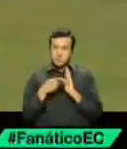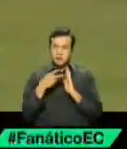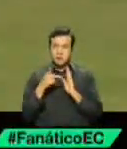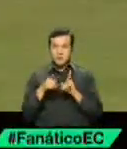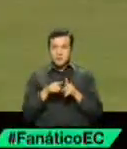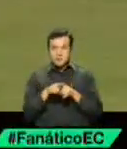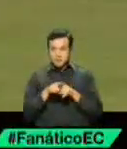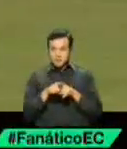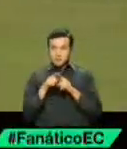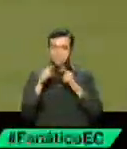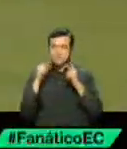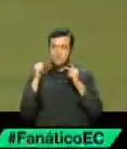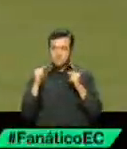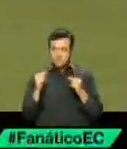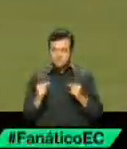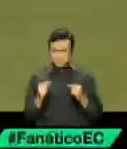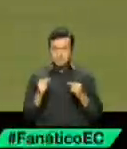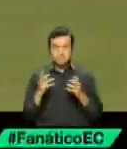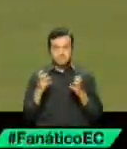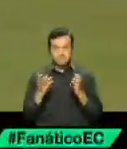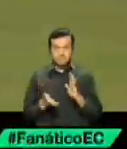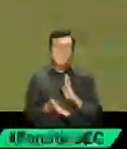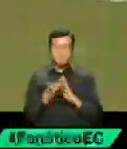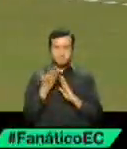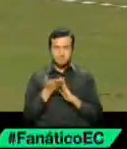internacional y bueno,